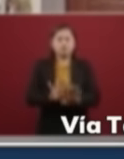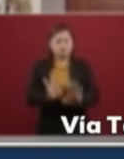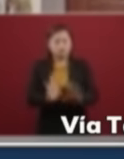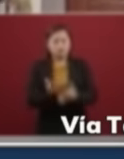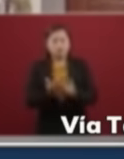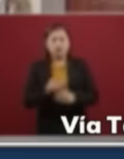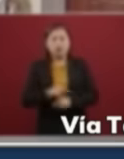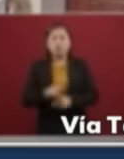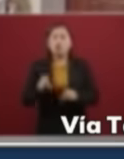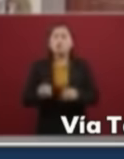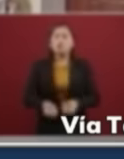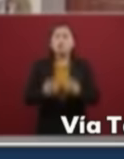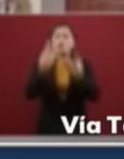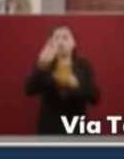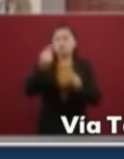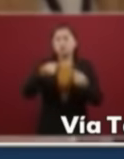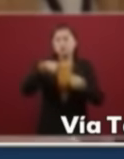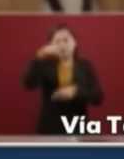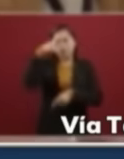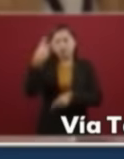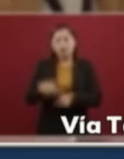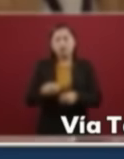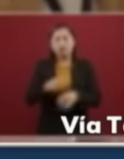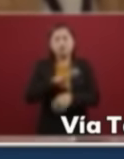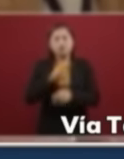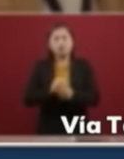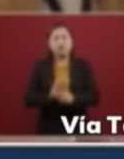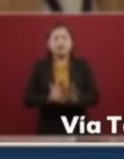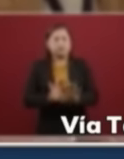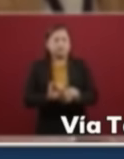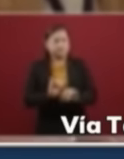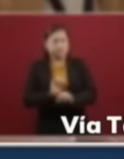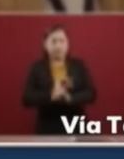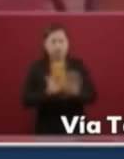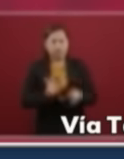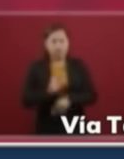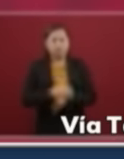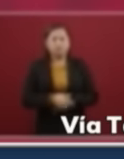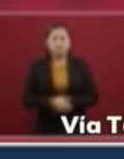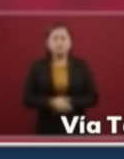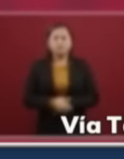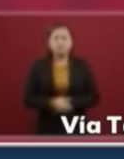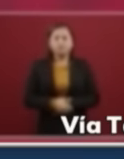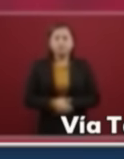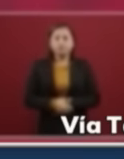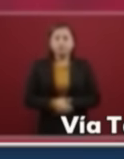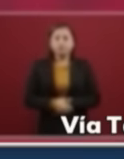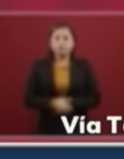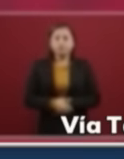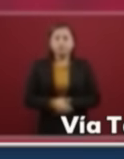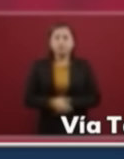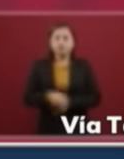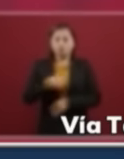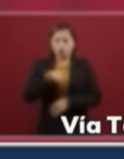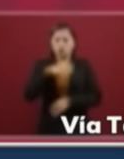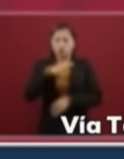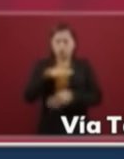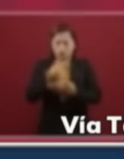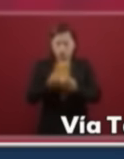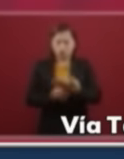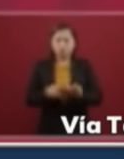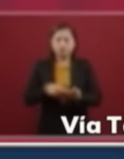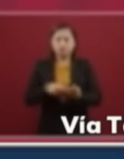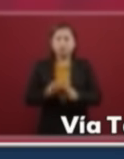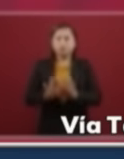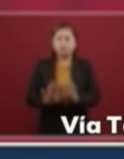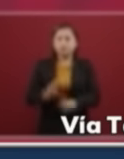Así que fue interesante y agradezco el acceso de poder hacer eso con un presidente, cualquier presidente en cualquier parte del